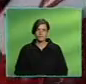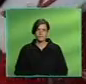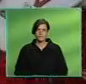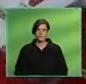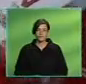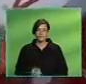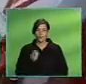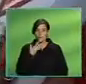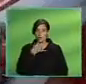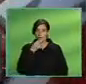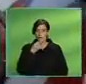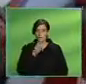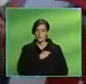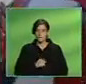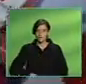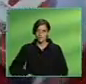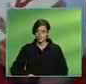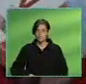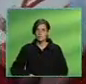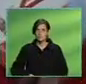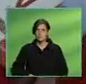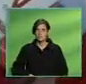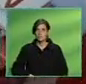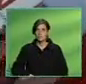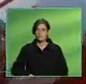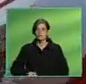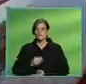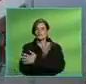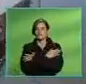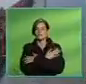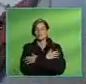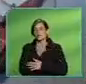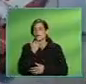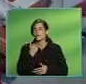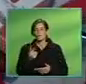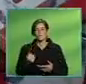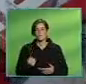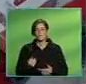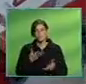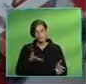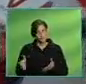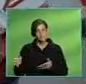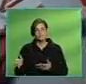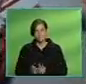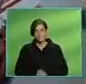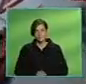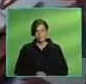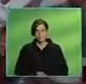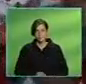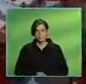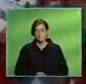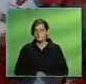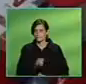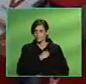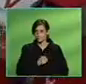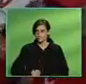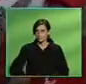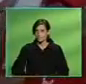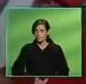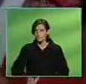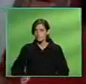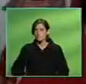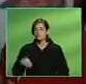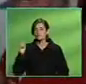Buenas tardes, presidente. Un abrazo caluroso y una gran bienvenida, como presidente.